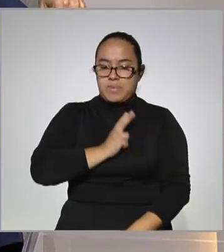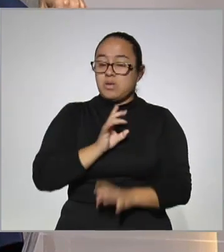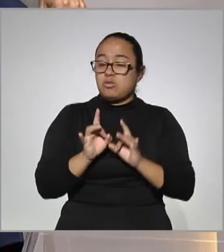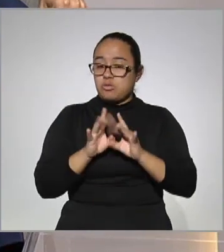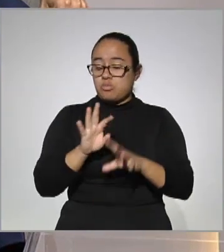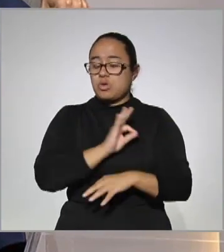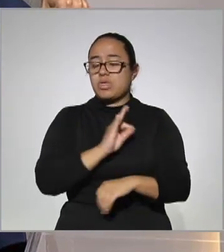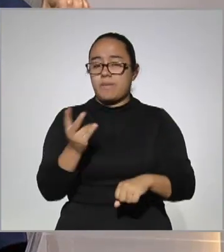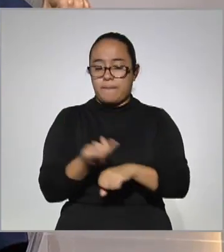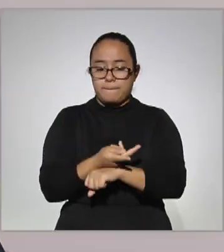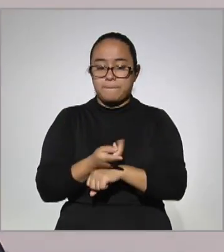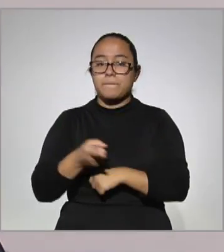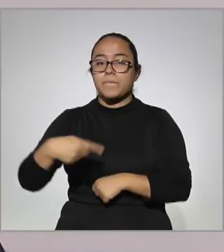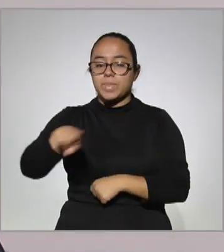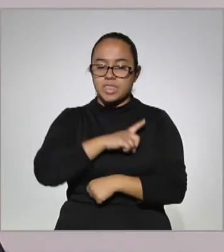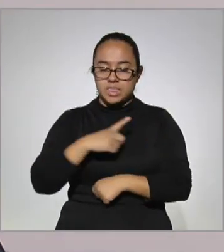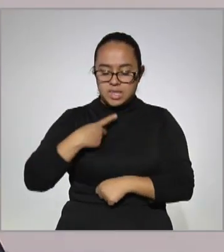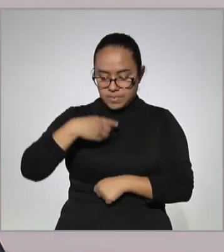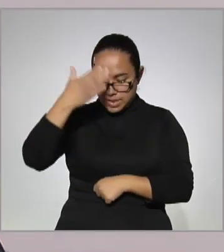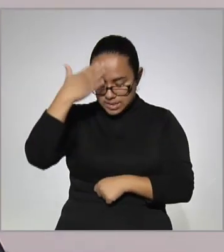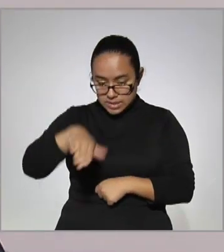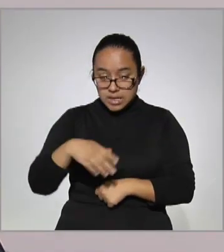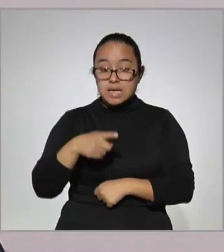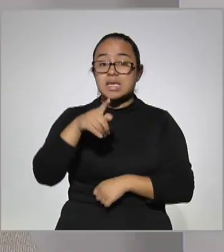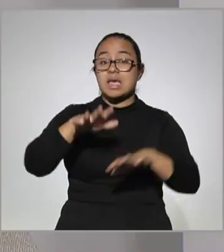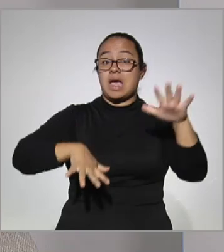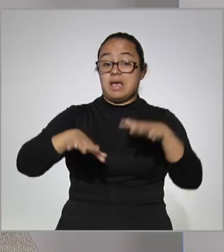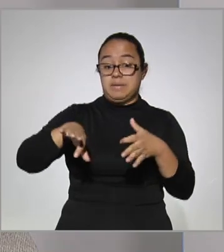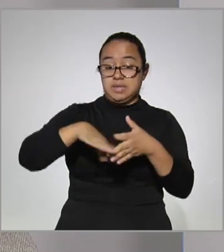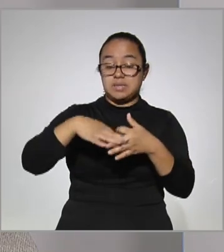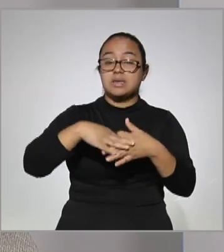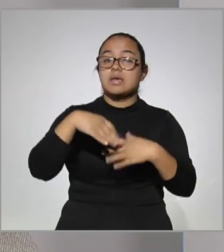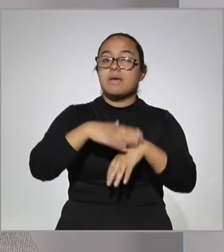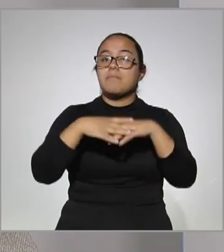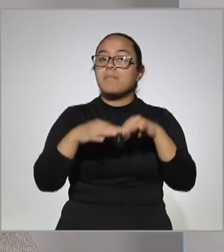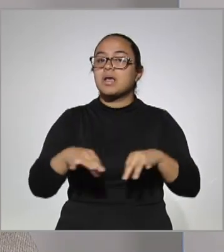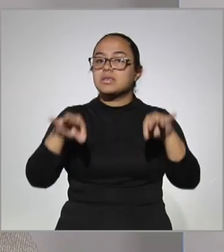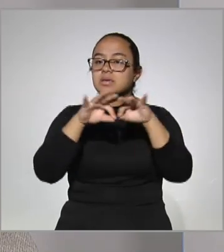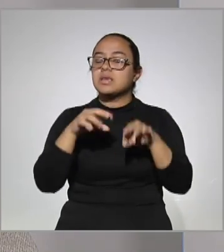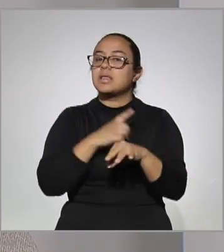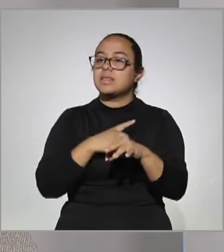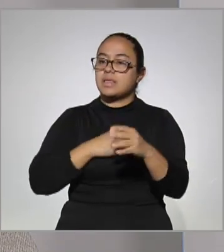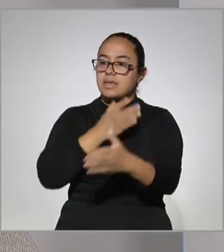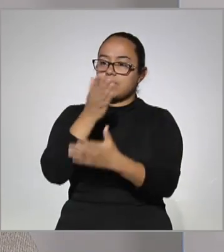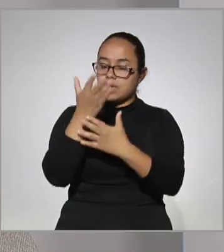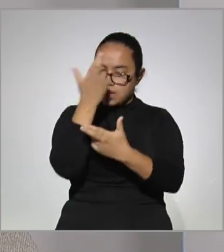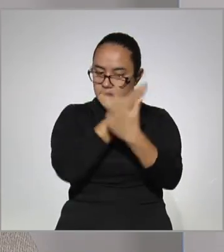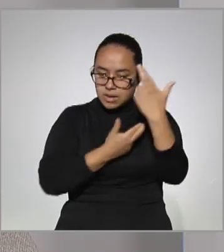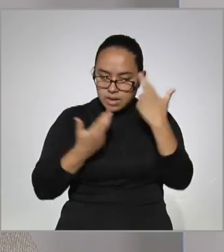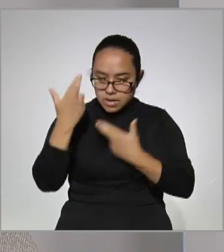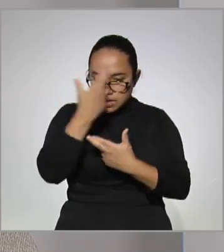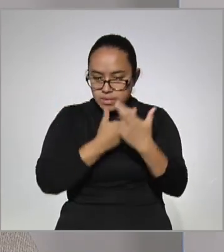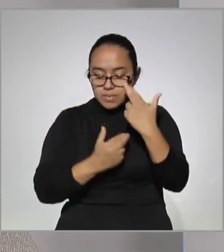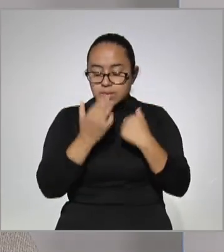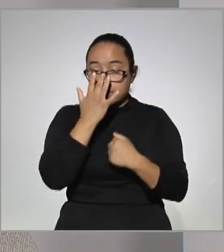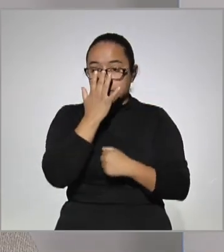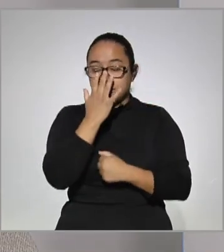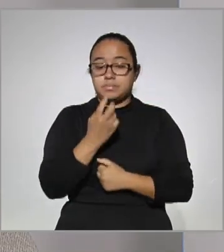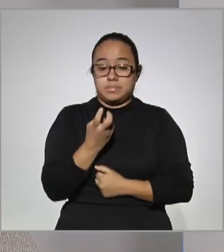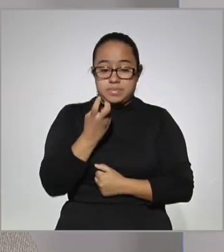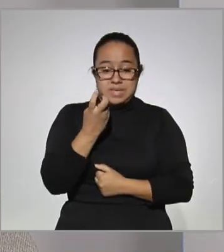que saber. Es algo frecuente y por esa frecuencia lo importante es que acudamos a revisiones, ¿no? Yo creo que eso es algo de lo